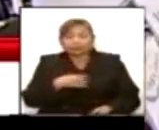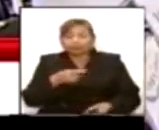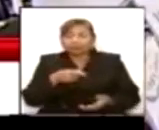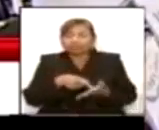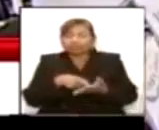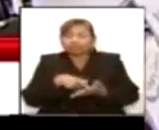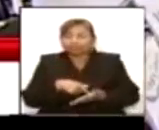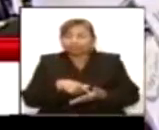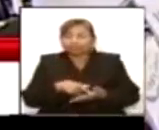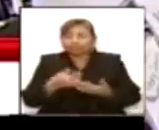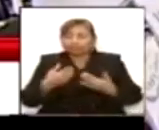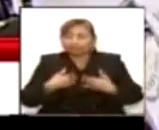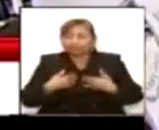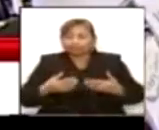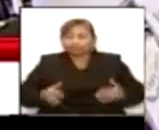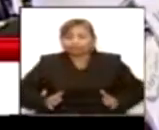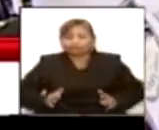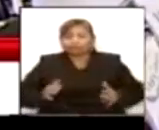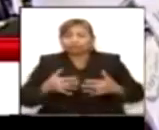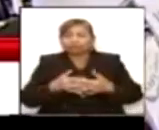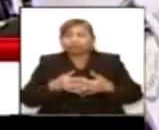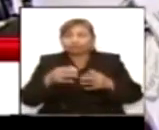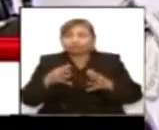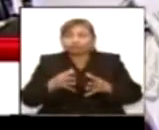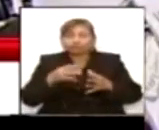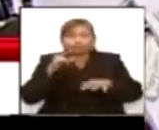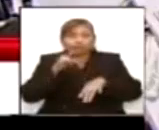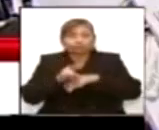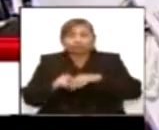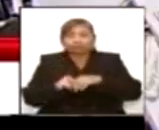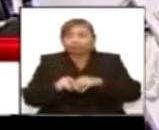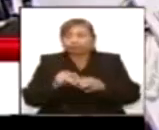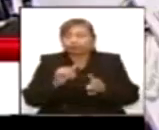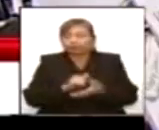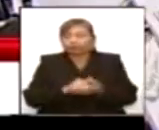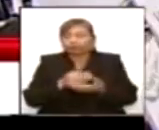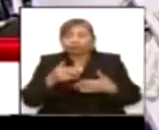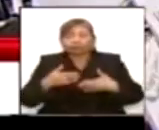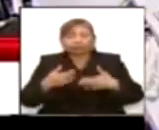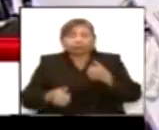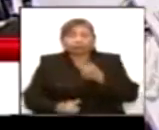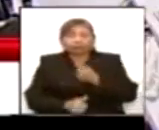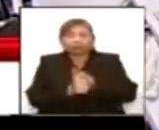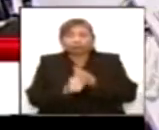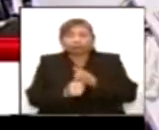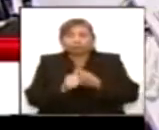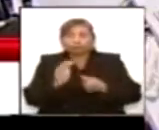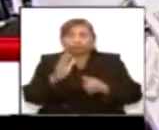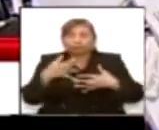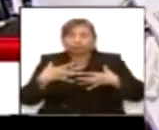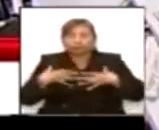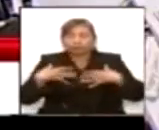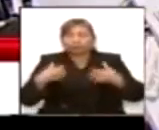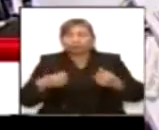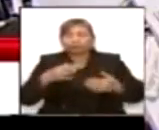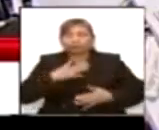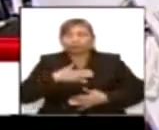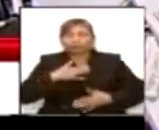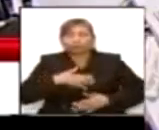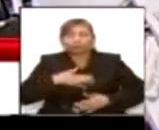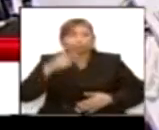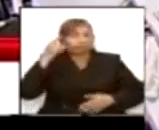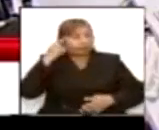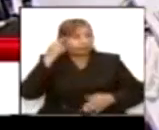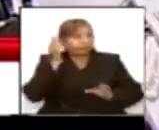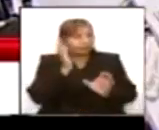le obliga a mantener un embarazo fruto de una violación que pone en riesgo su salud física y su